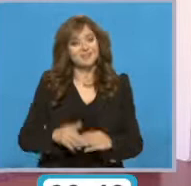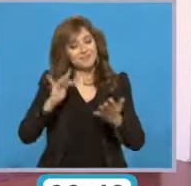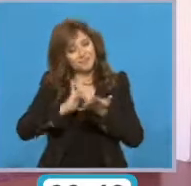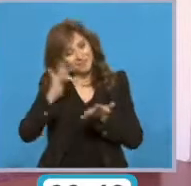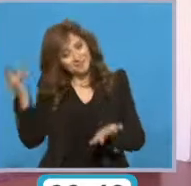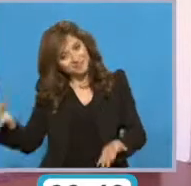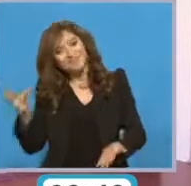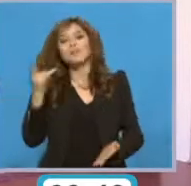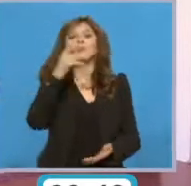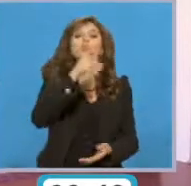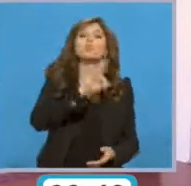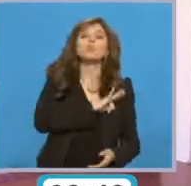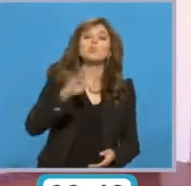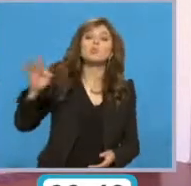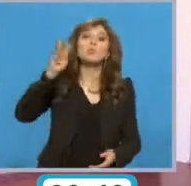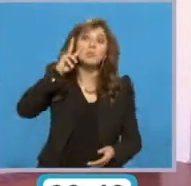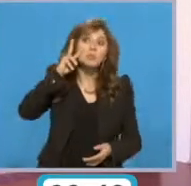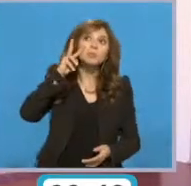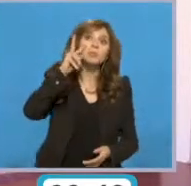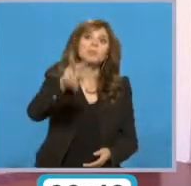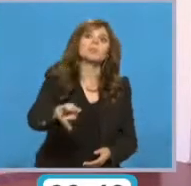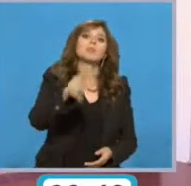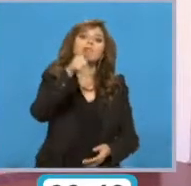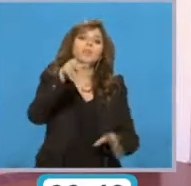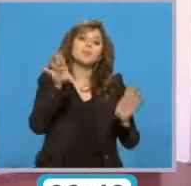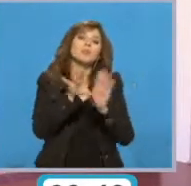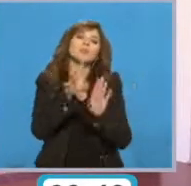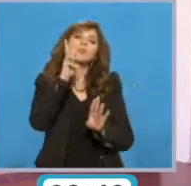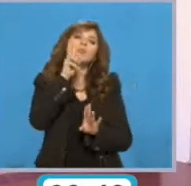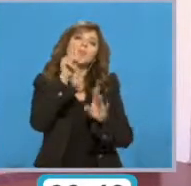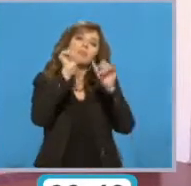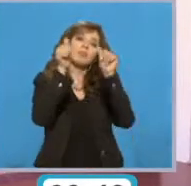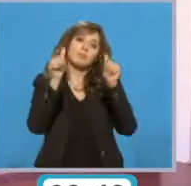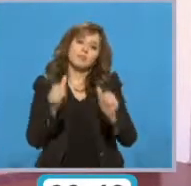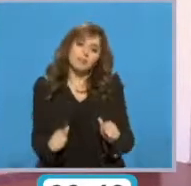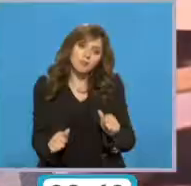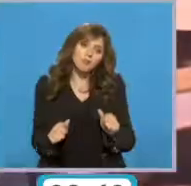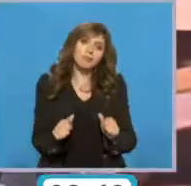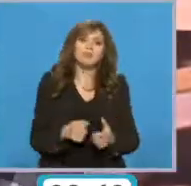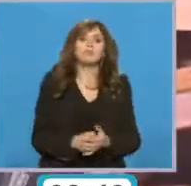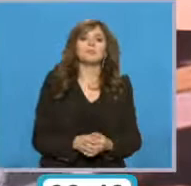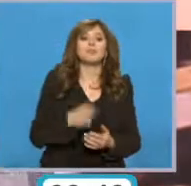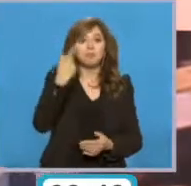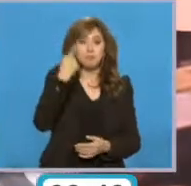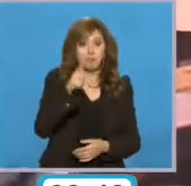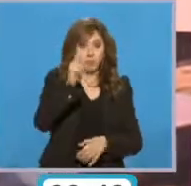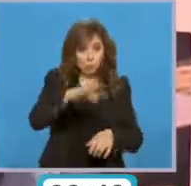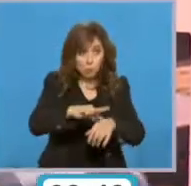bueno, dense un vistazo, un Gracias, clavado Chema. y apreciar Eso. el arte. Si se puede en vivo, mucho